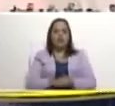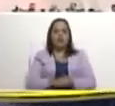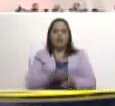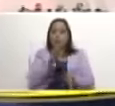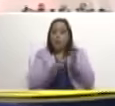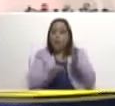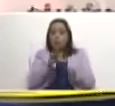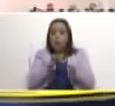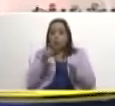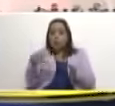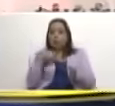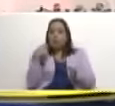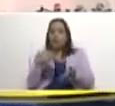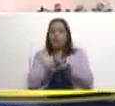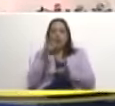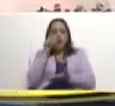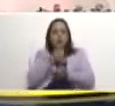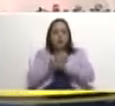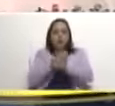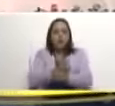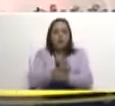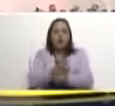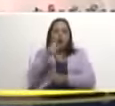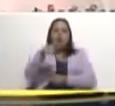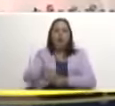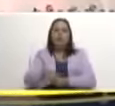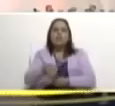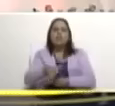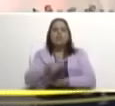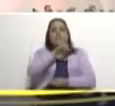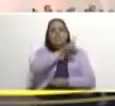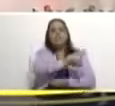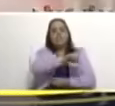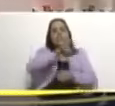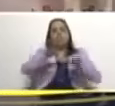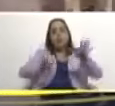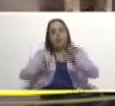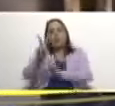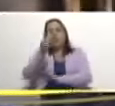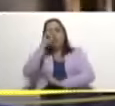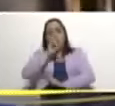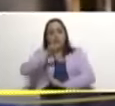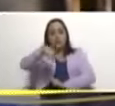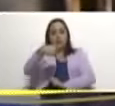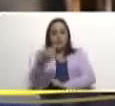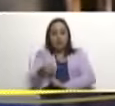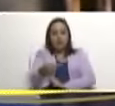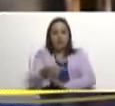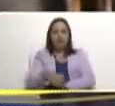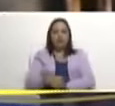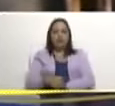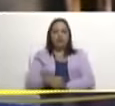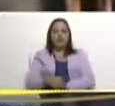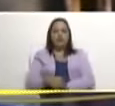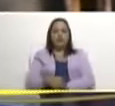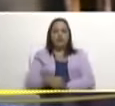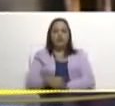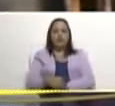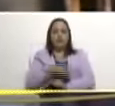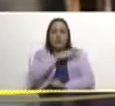este ser amado. Hoy, 112 años después, General